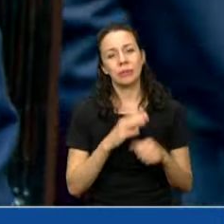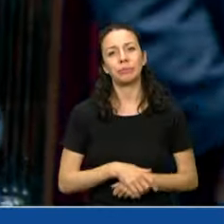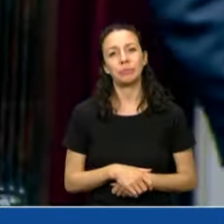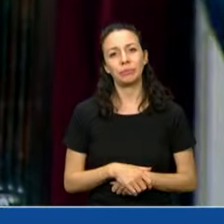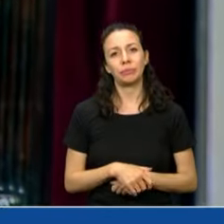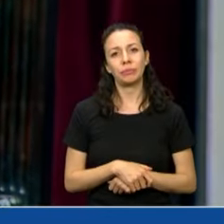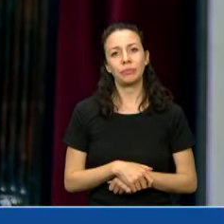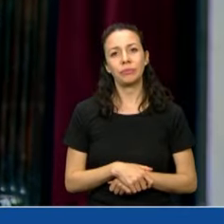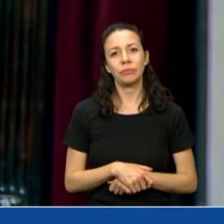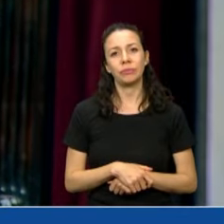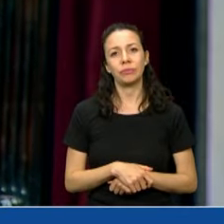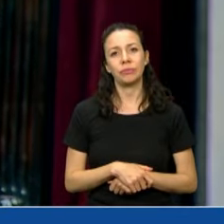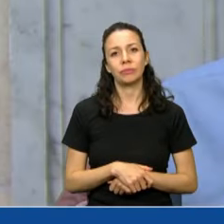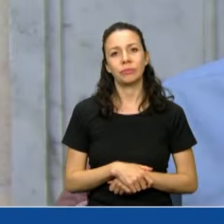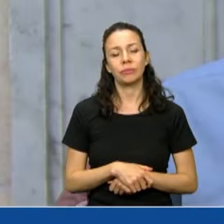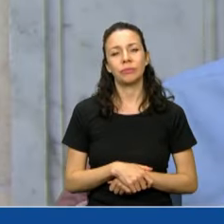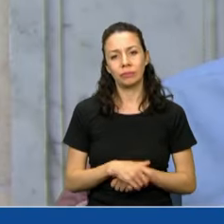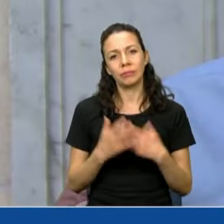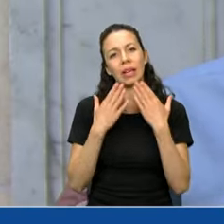gracias gracias